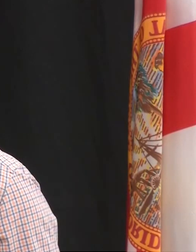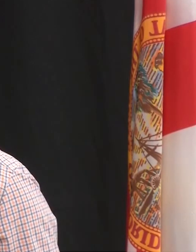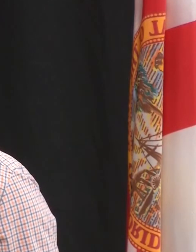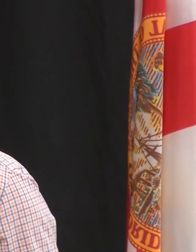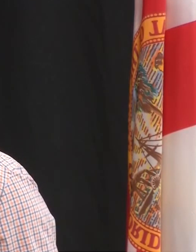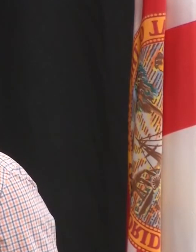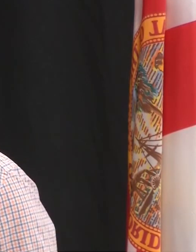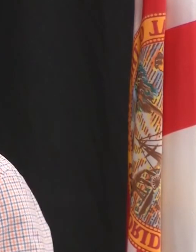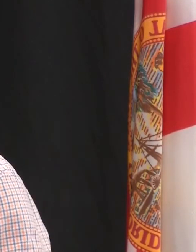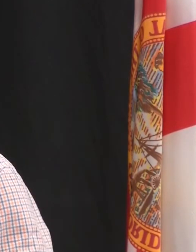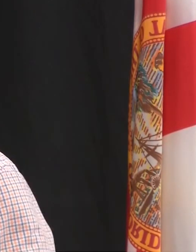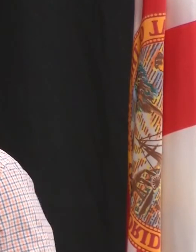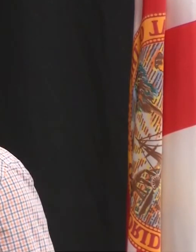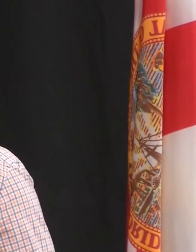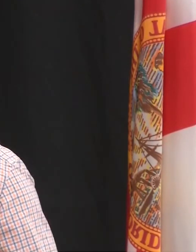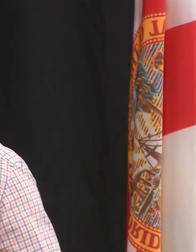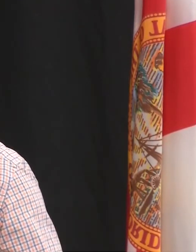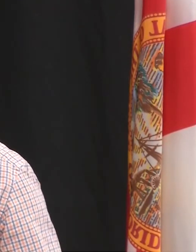este estado de emergencia,